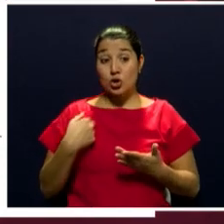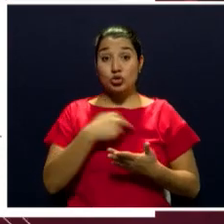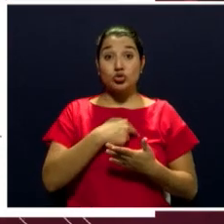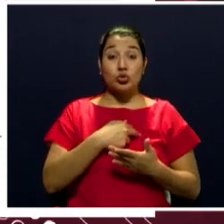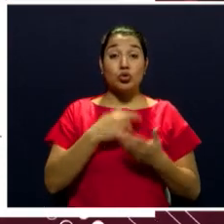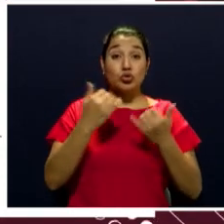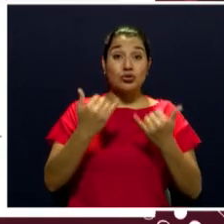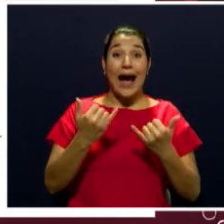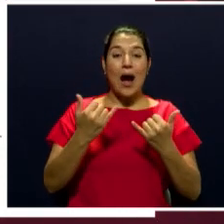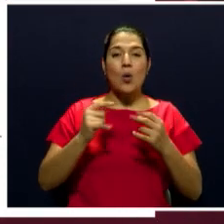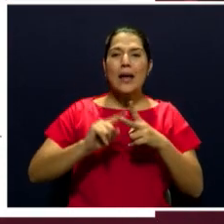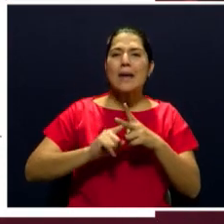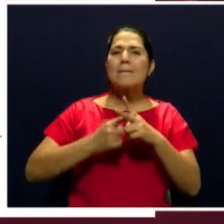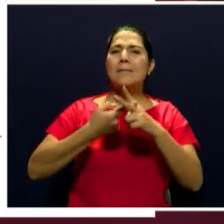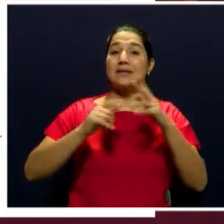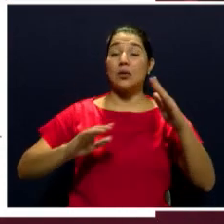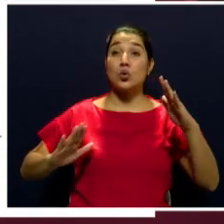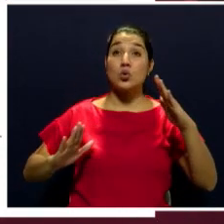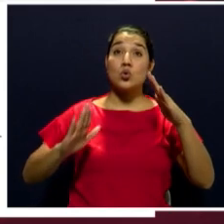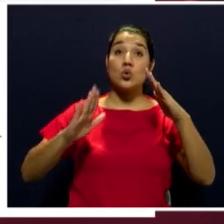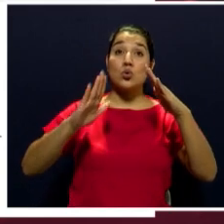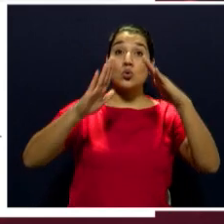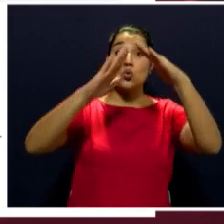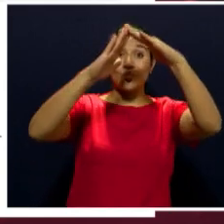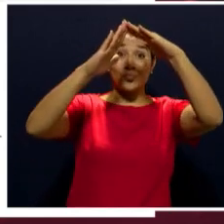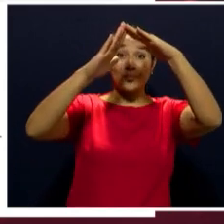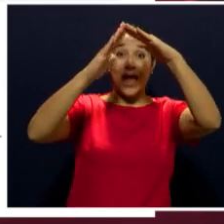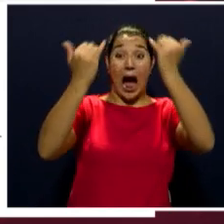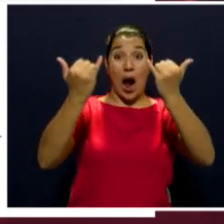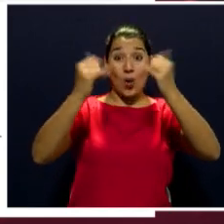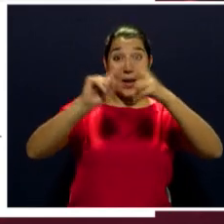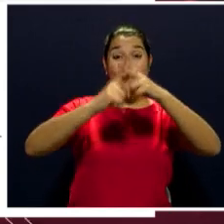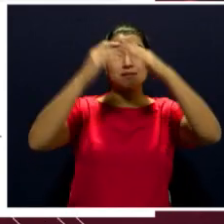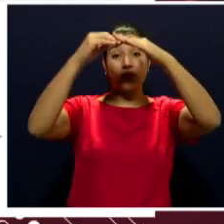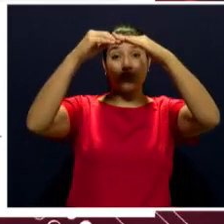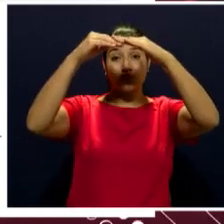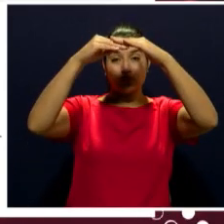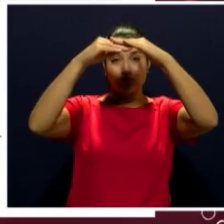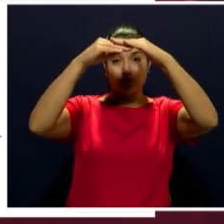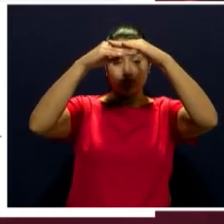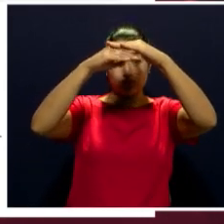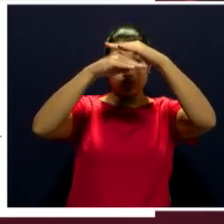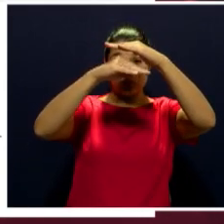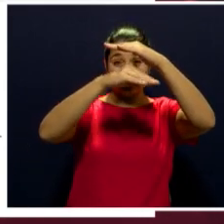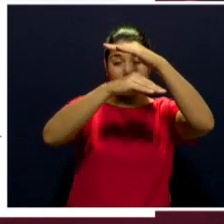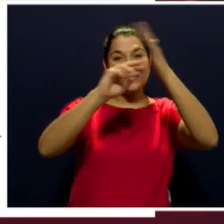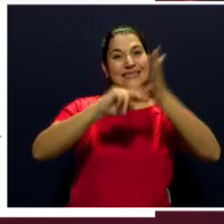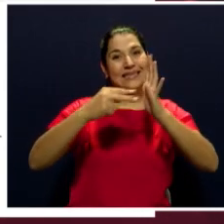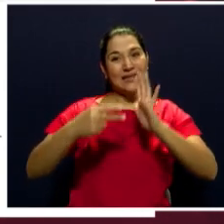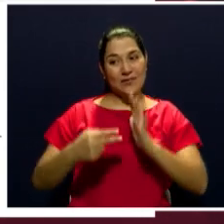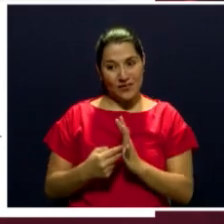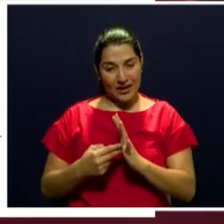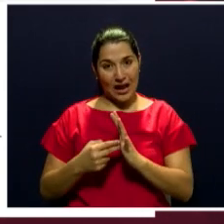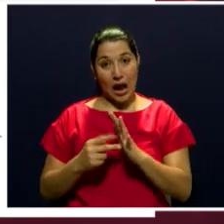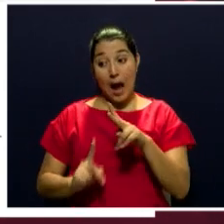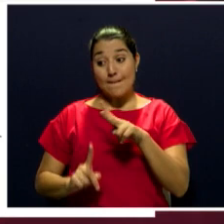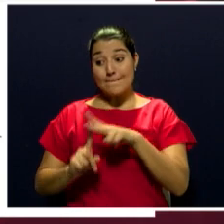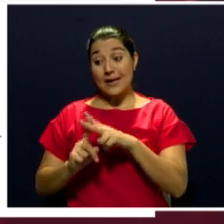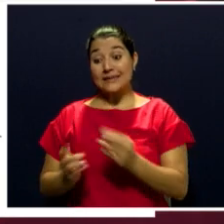curva descendente muy importante. Esto quiere decir que seguimos reportando más casos curados que